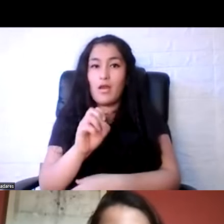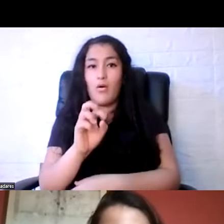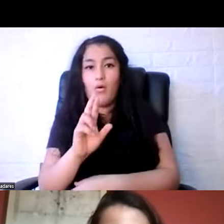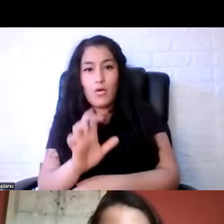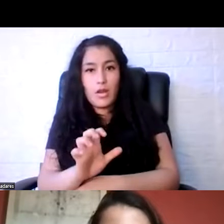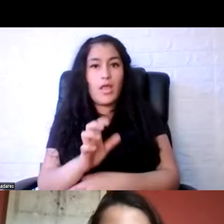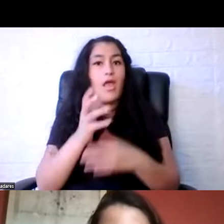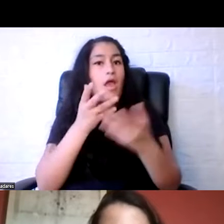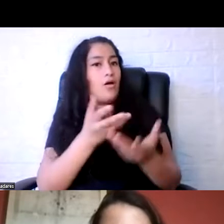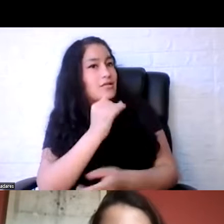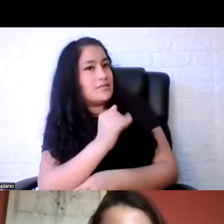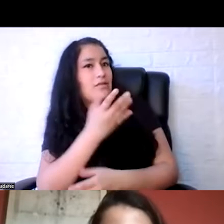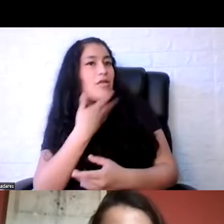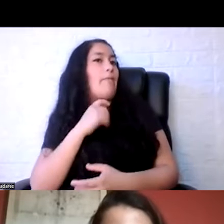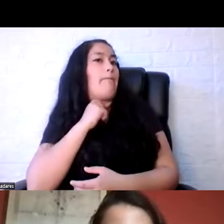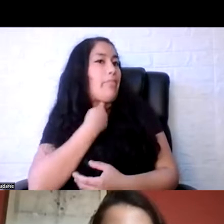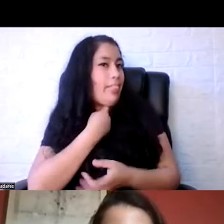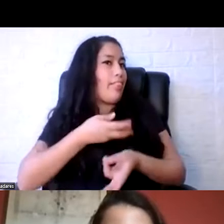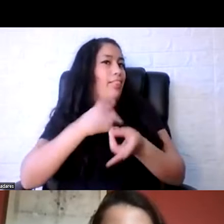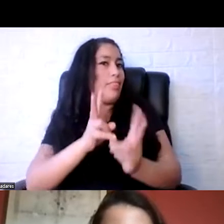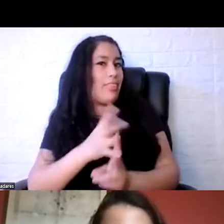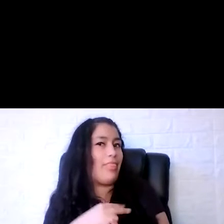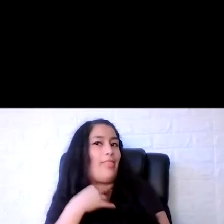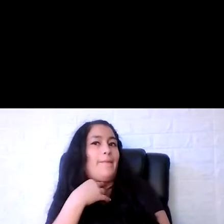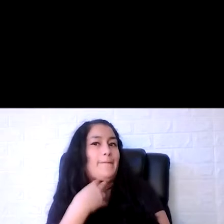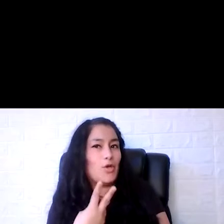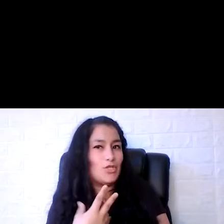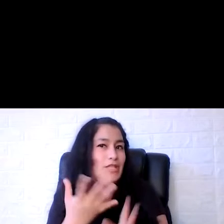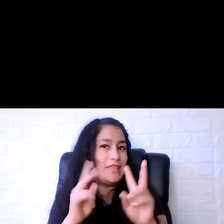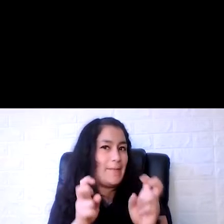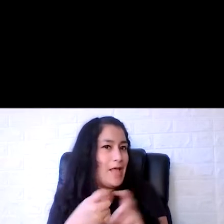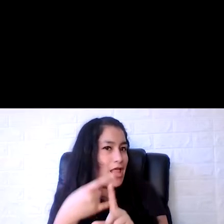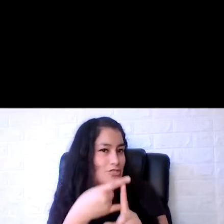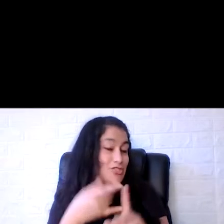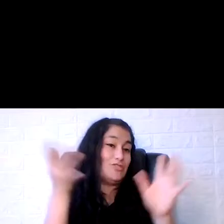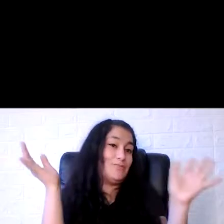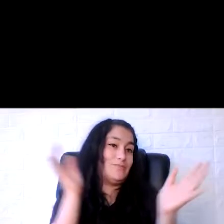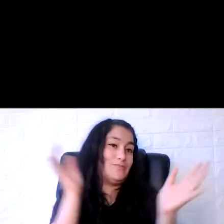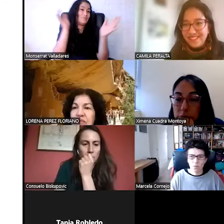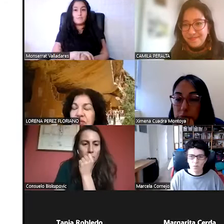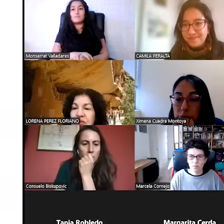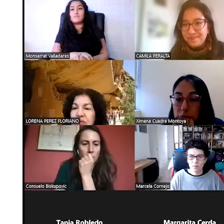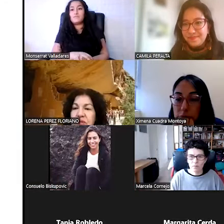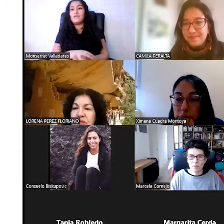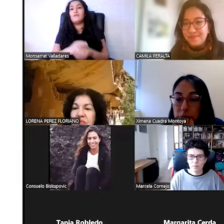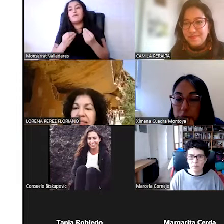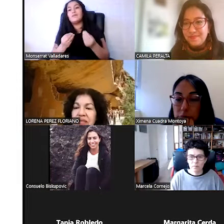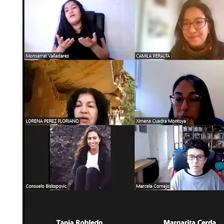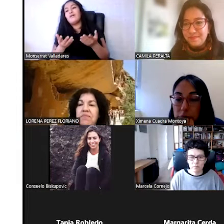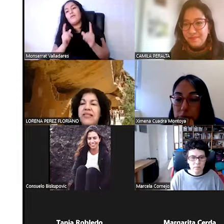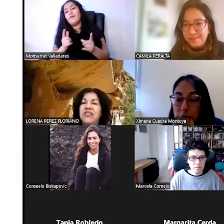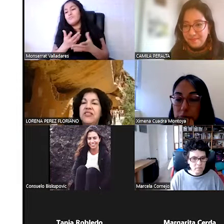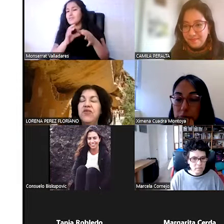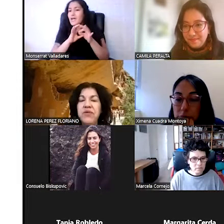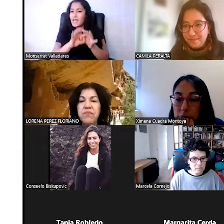Ahora sí me voy a desmutear en este lenguaje nuevo de Zoom. Bueno, muchas gracias